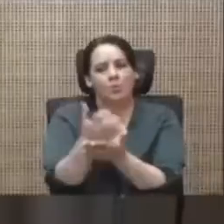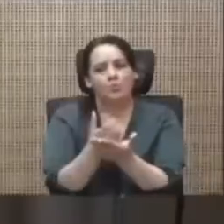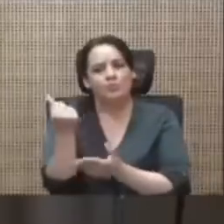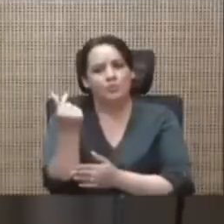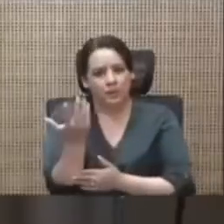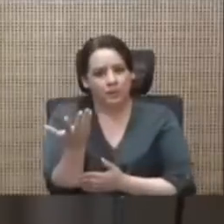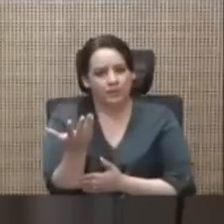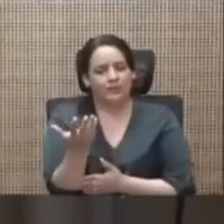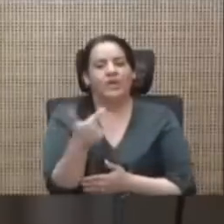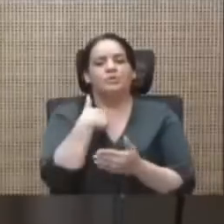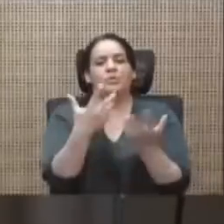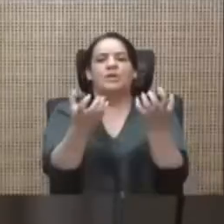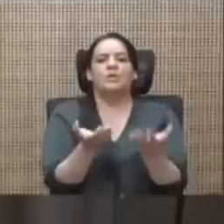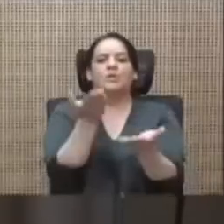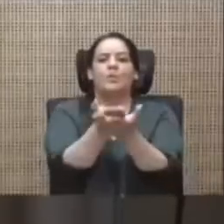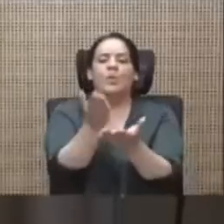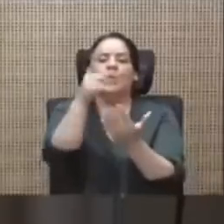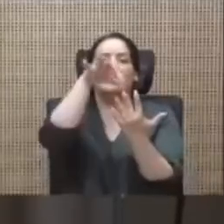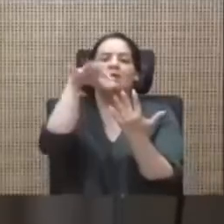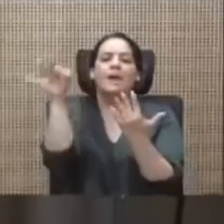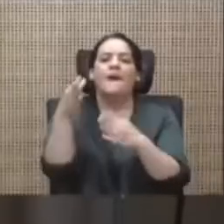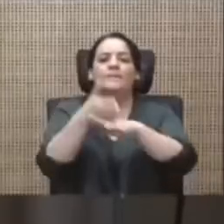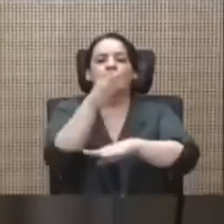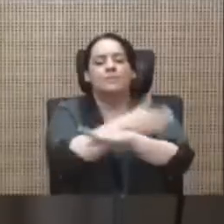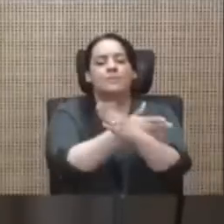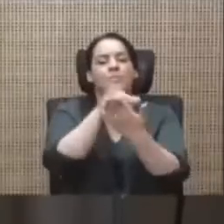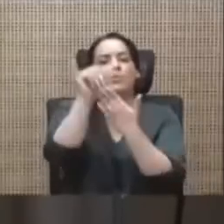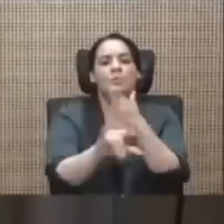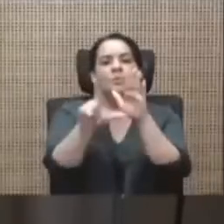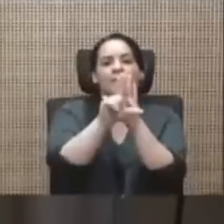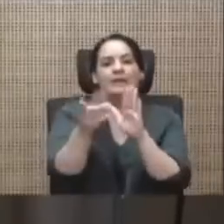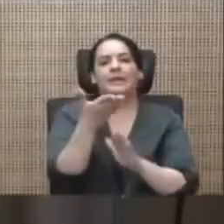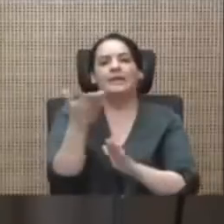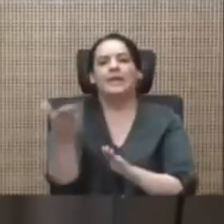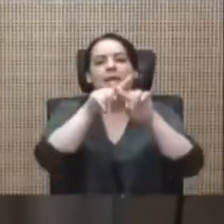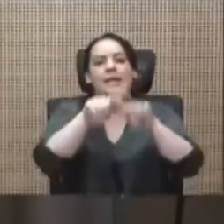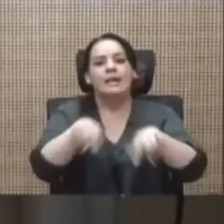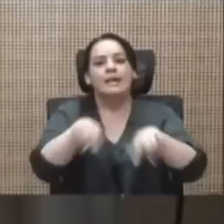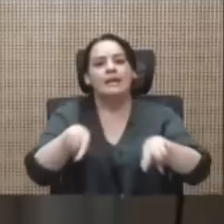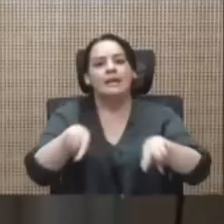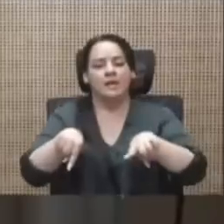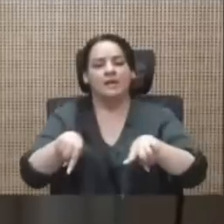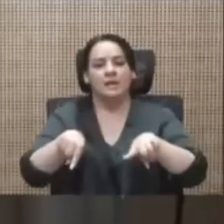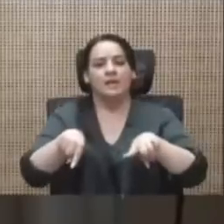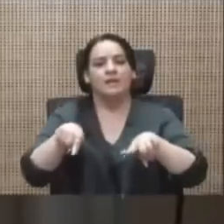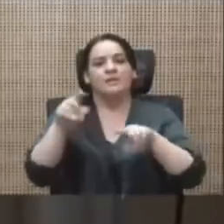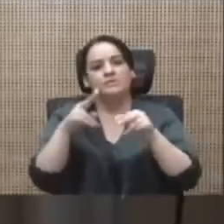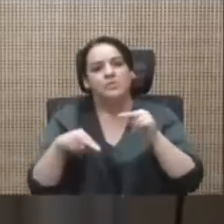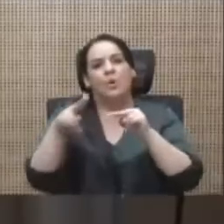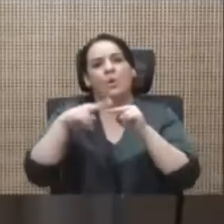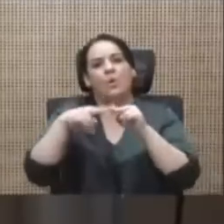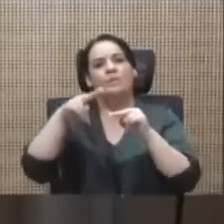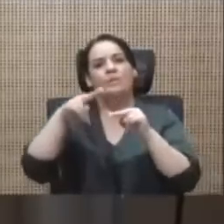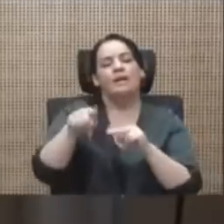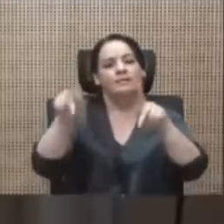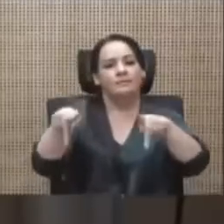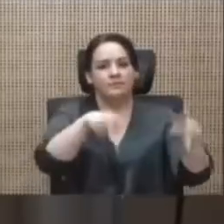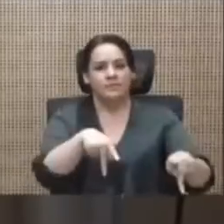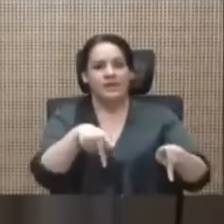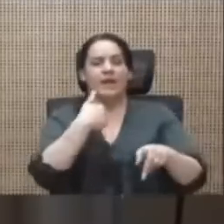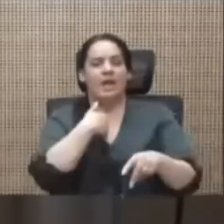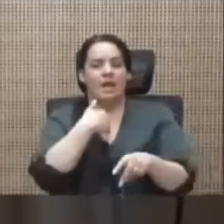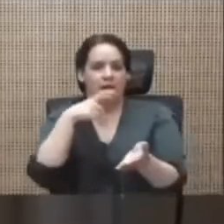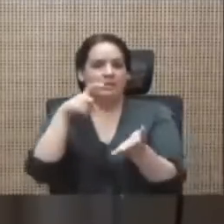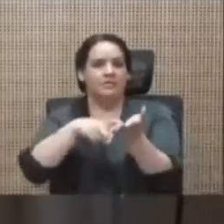aquí tenemos a Sofía Guillén diputada y jefa de infracción del frente amplio Pues resulta que conocemos